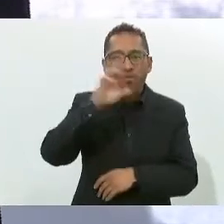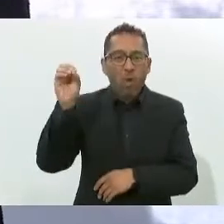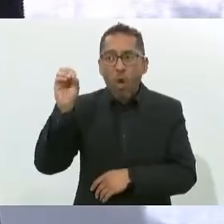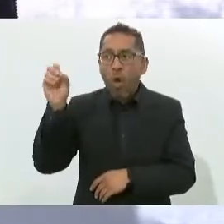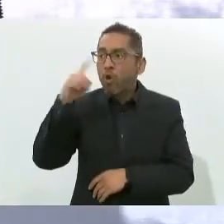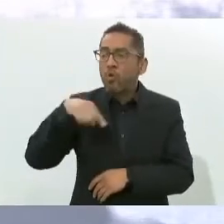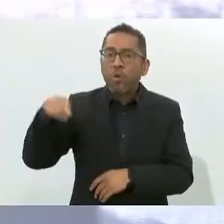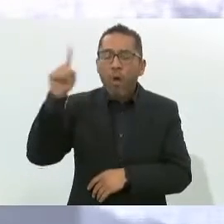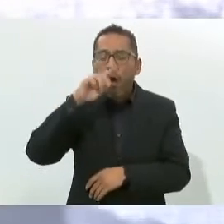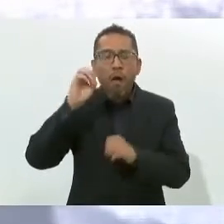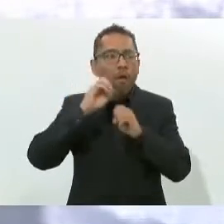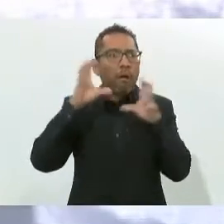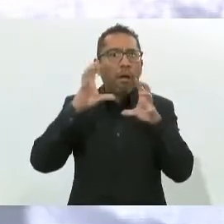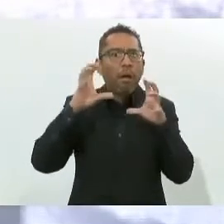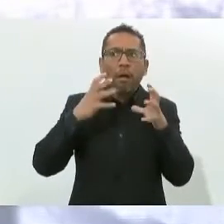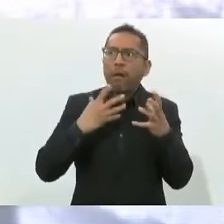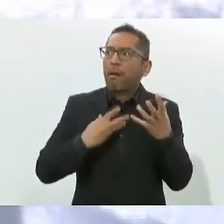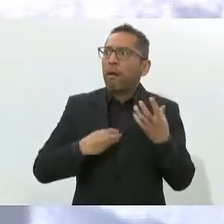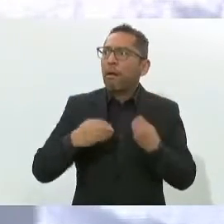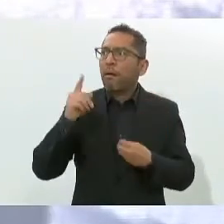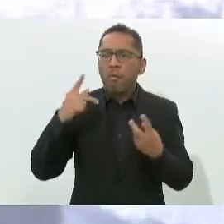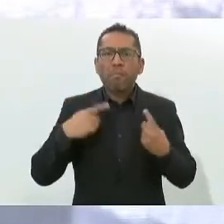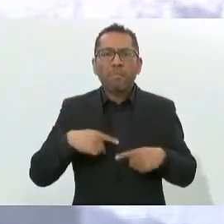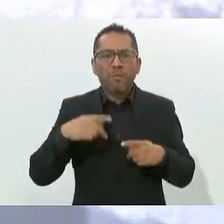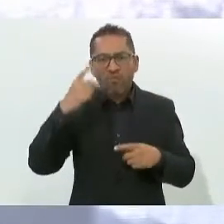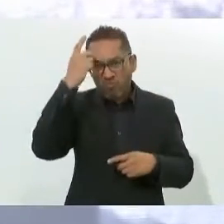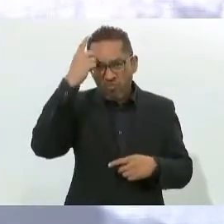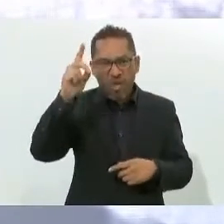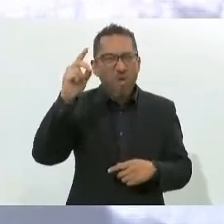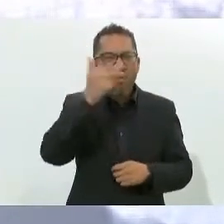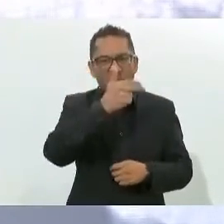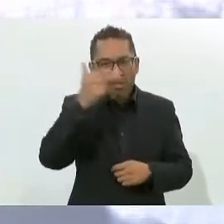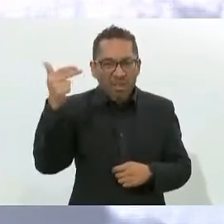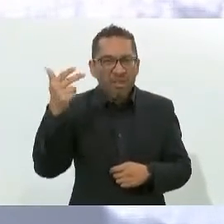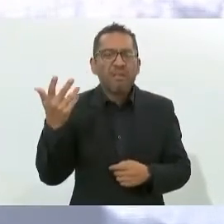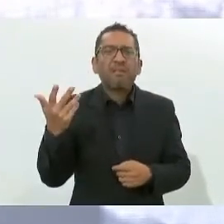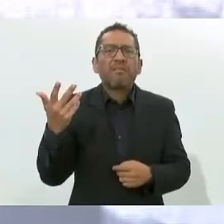alarmados los hoteleros, todos los que